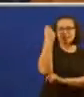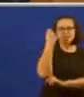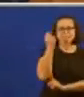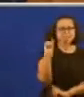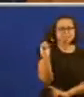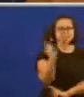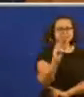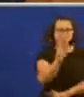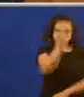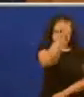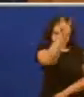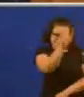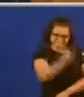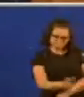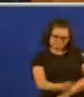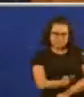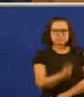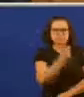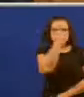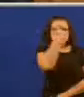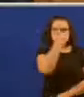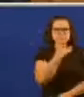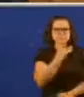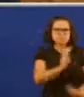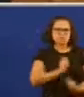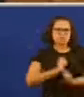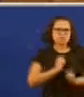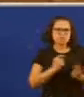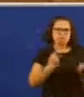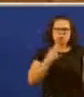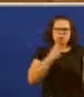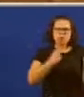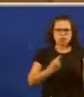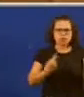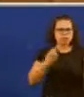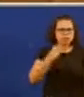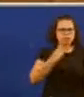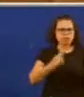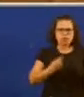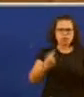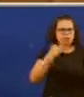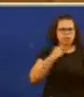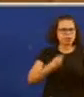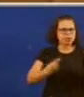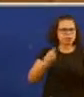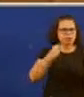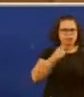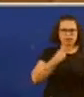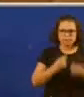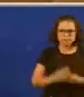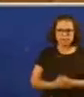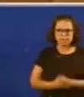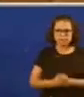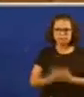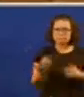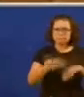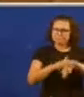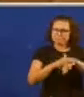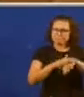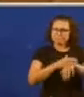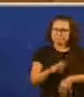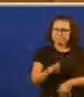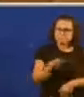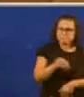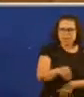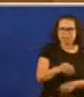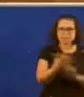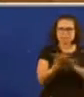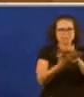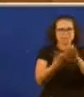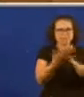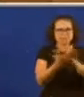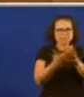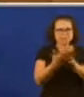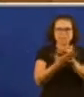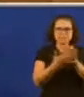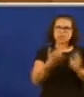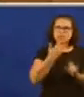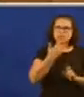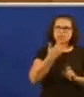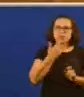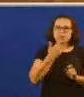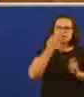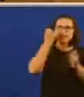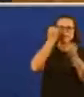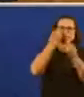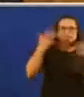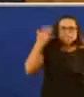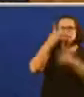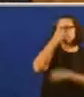dalguén que nos fai perder e perder e perder. Pero permítame que siga falando de ese espello, de ese retrato, de esa